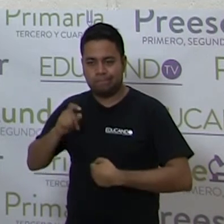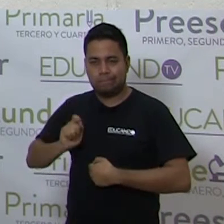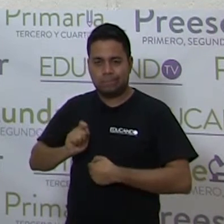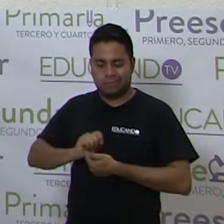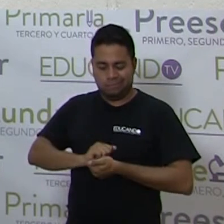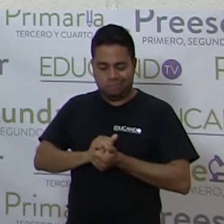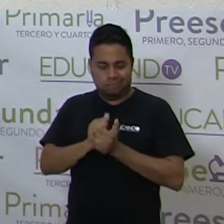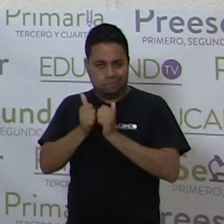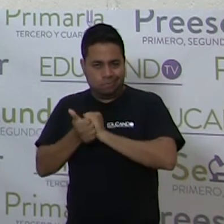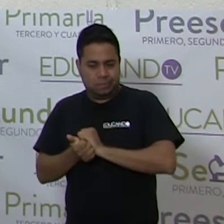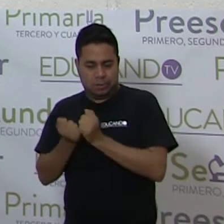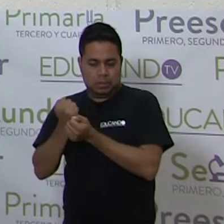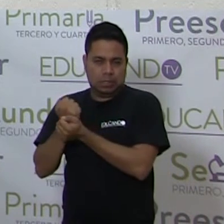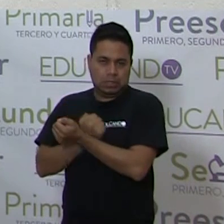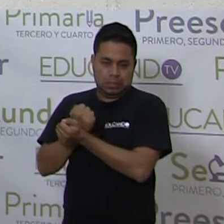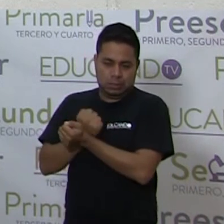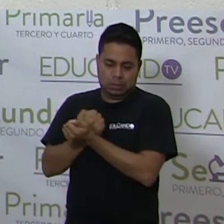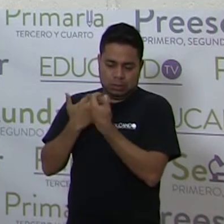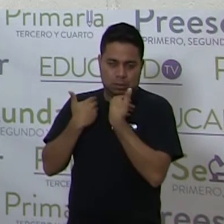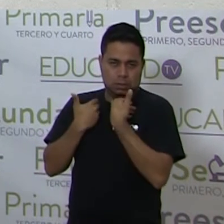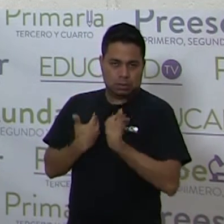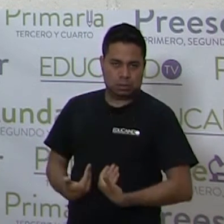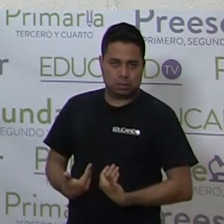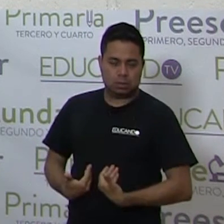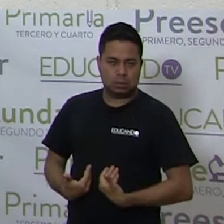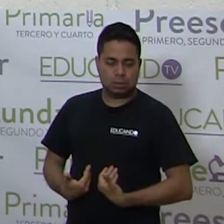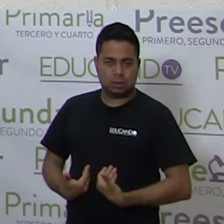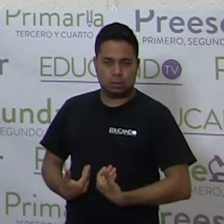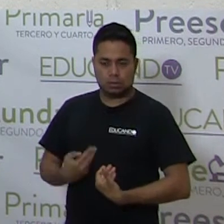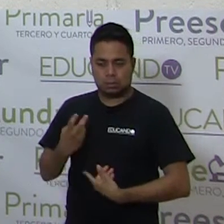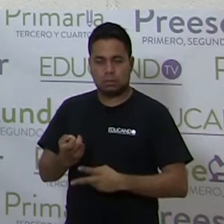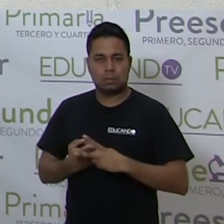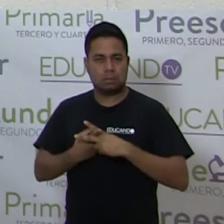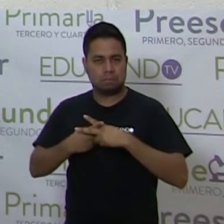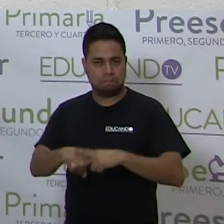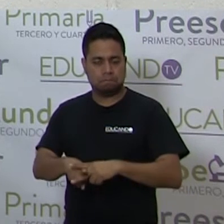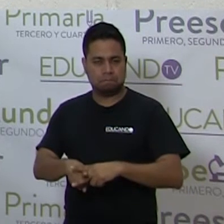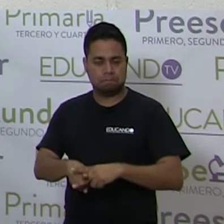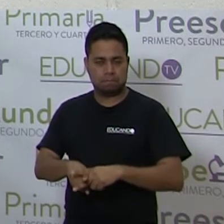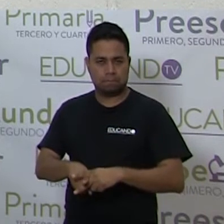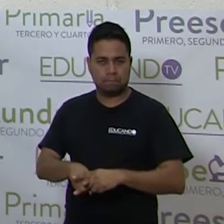la sangre de los hombres, y esto da origen a